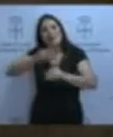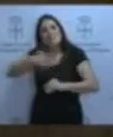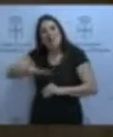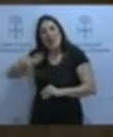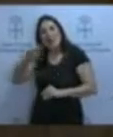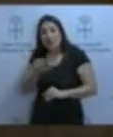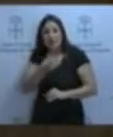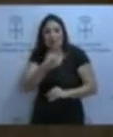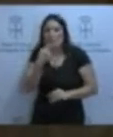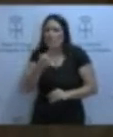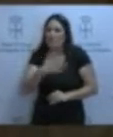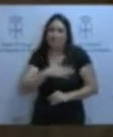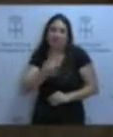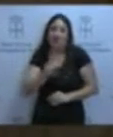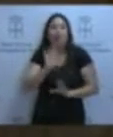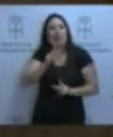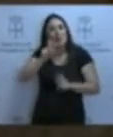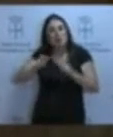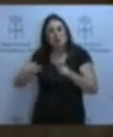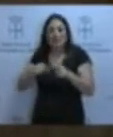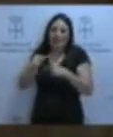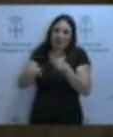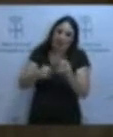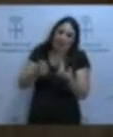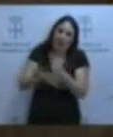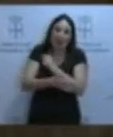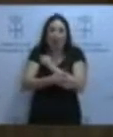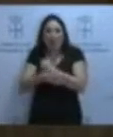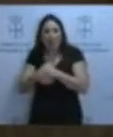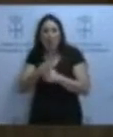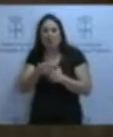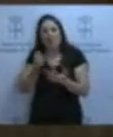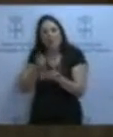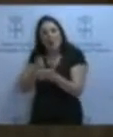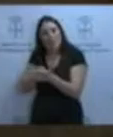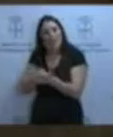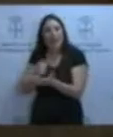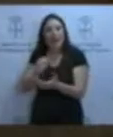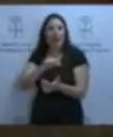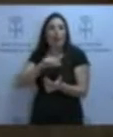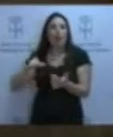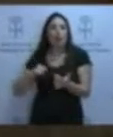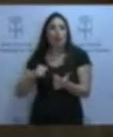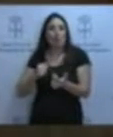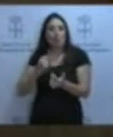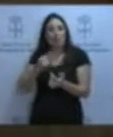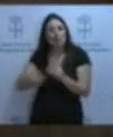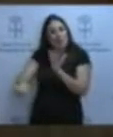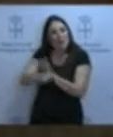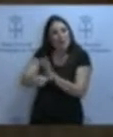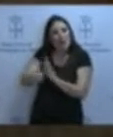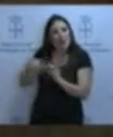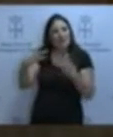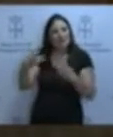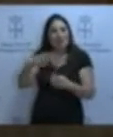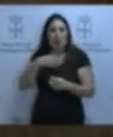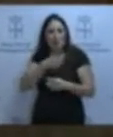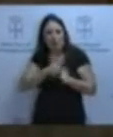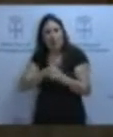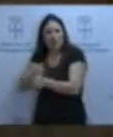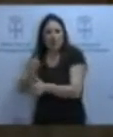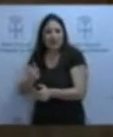Sin embargo, sí que le dirán, por supuesto, a las pequeñas familias que paguen el impuesto de sucesiones, a los autónomos, que no evadan fiscalmente. A ellos sí que les perseguirán,